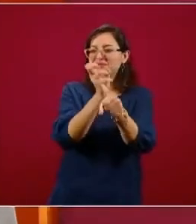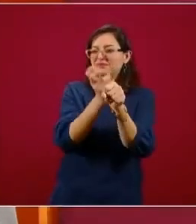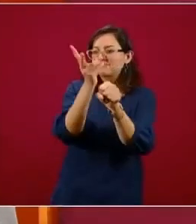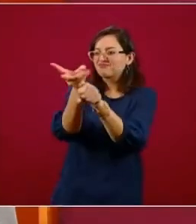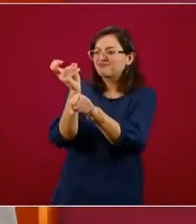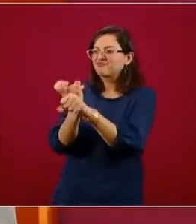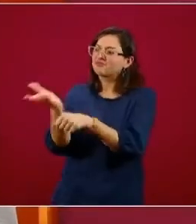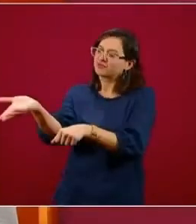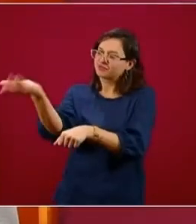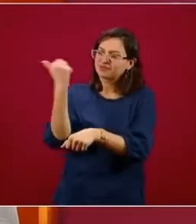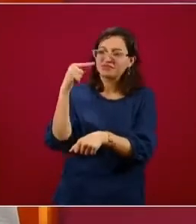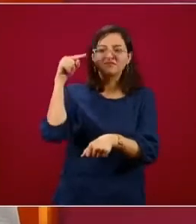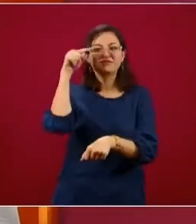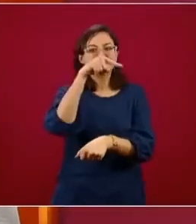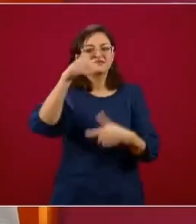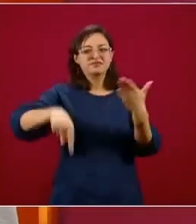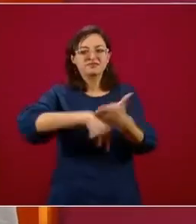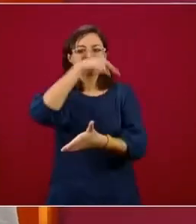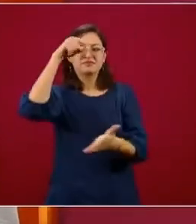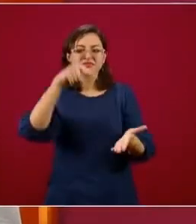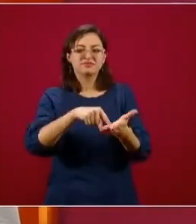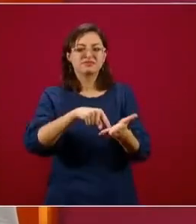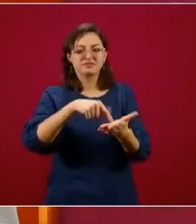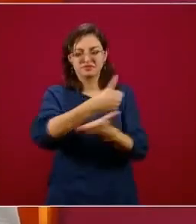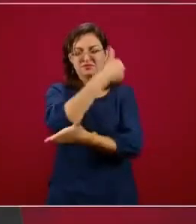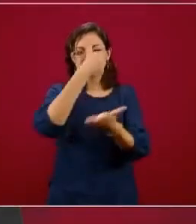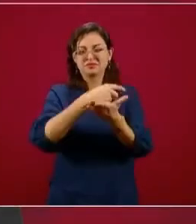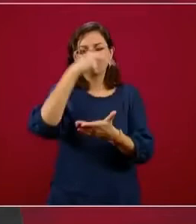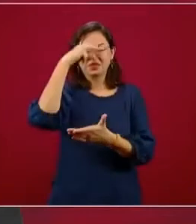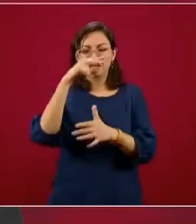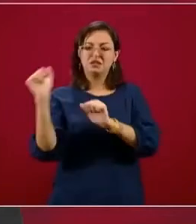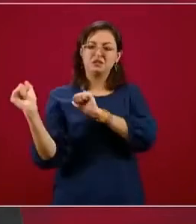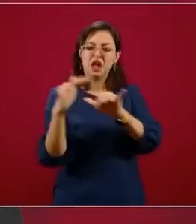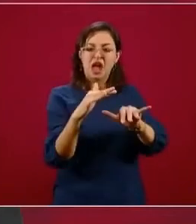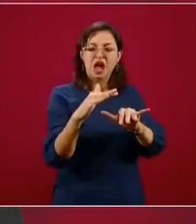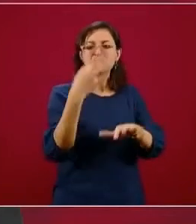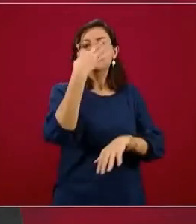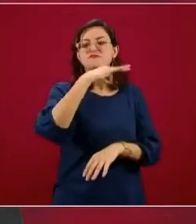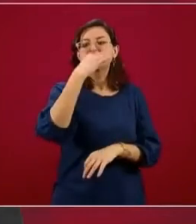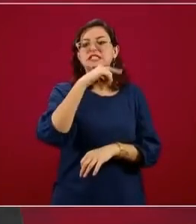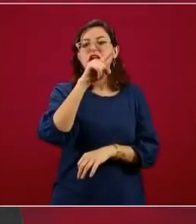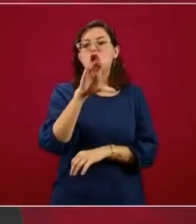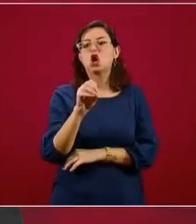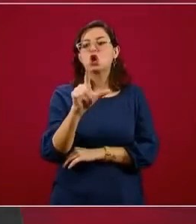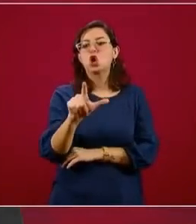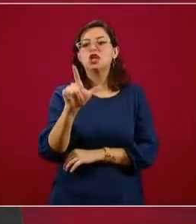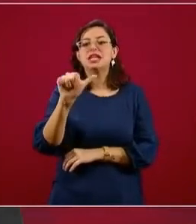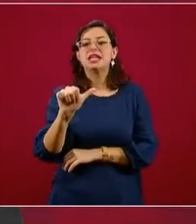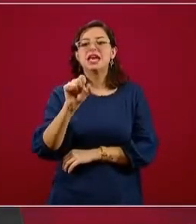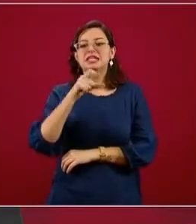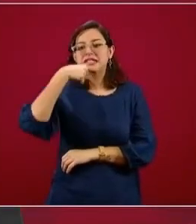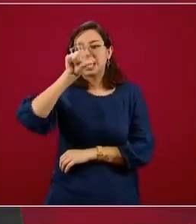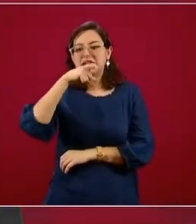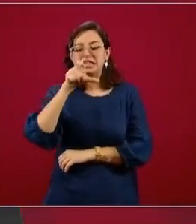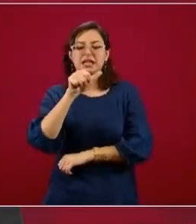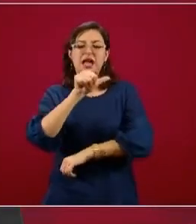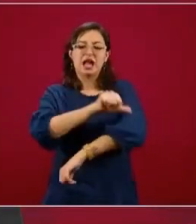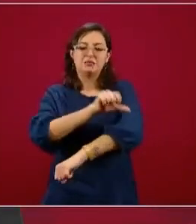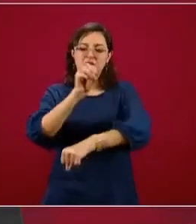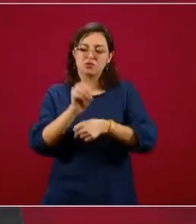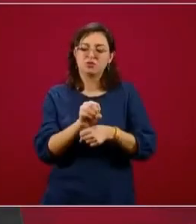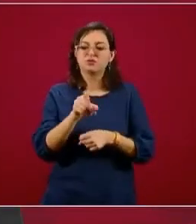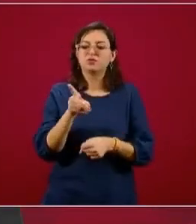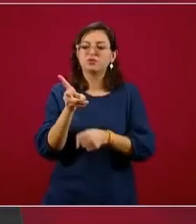en un predio en la zona occidental de la Ciudad de México, concretamente en la colonia Las Águilas, alcaldía de Álvaro Obregón, y